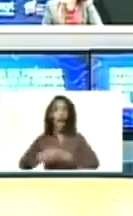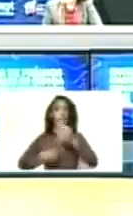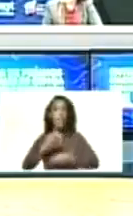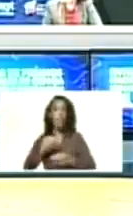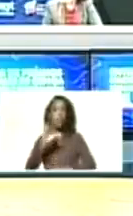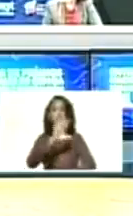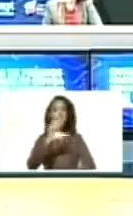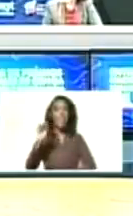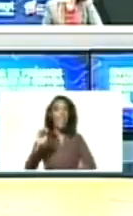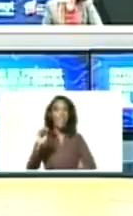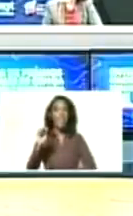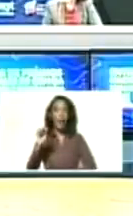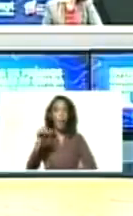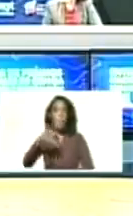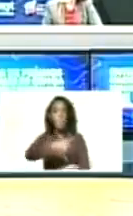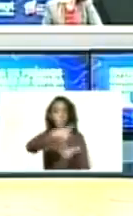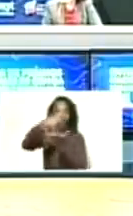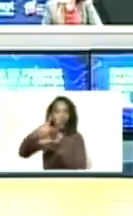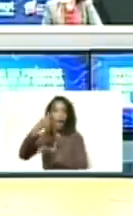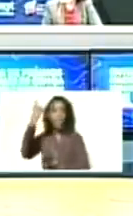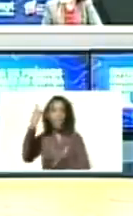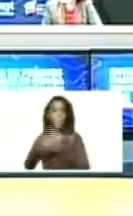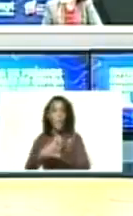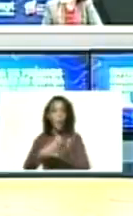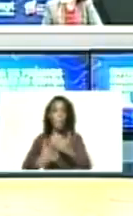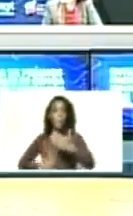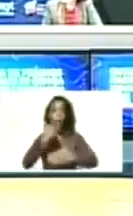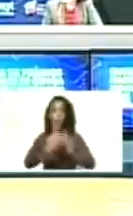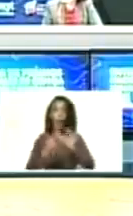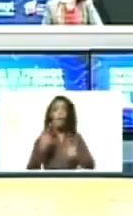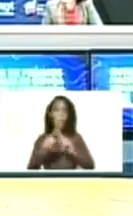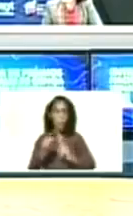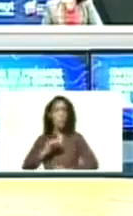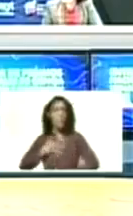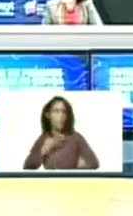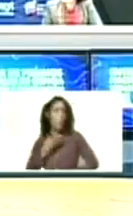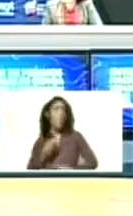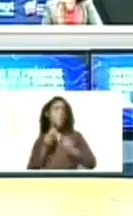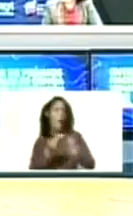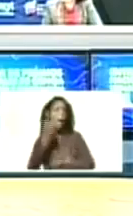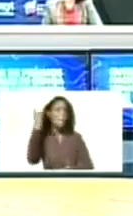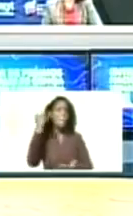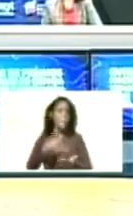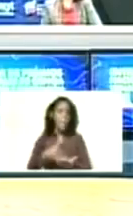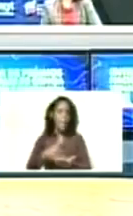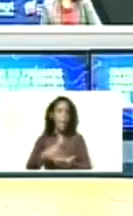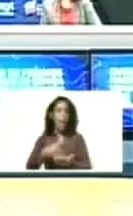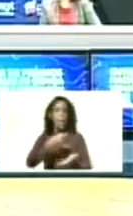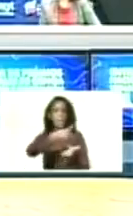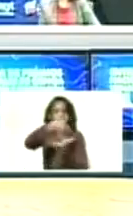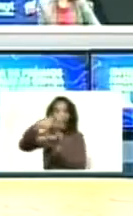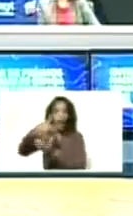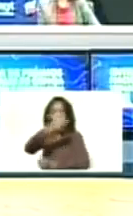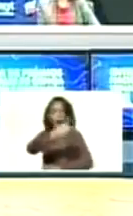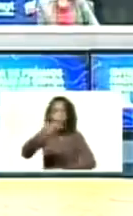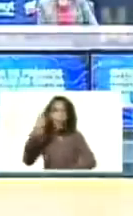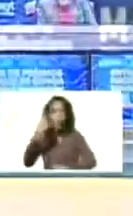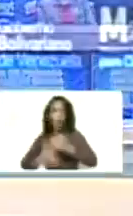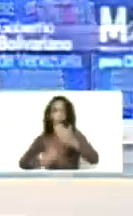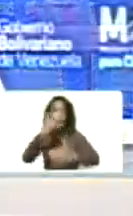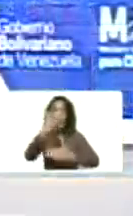premios de 1000 proyectos, pero pudiéramos dar 1000 premios a cada uno de los